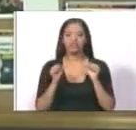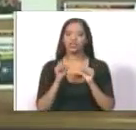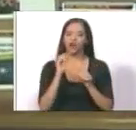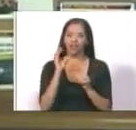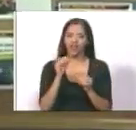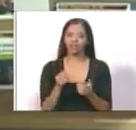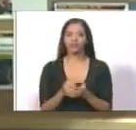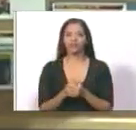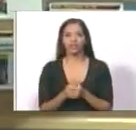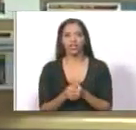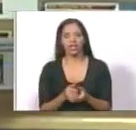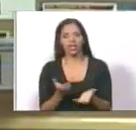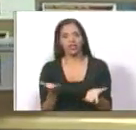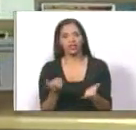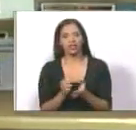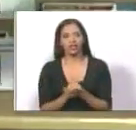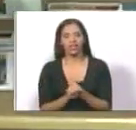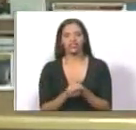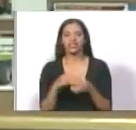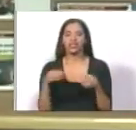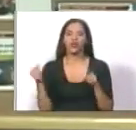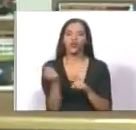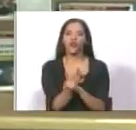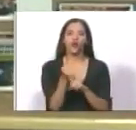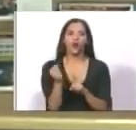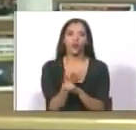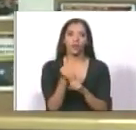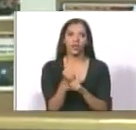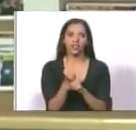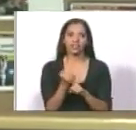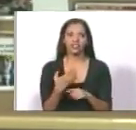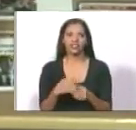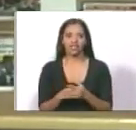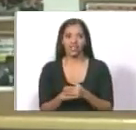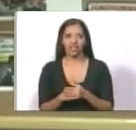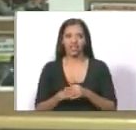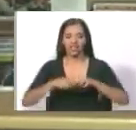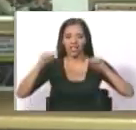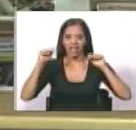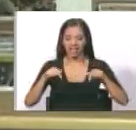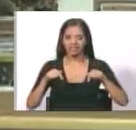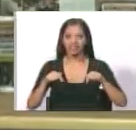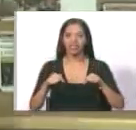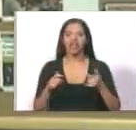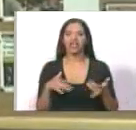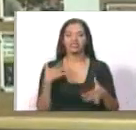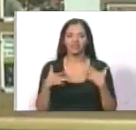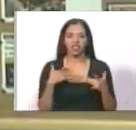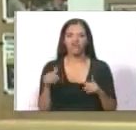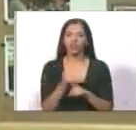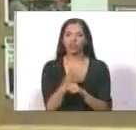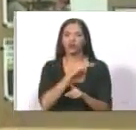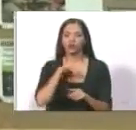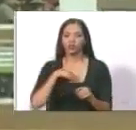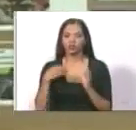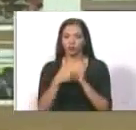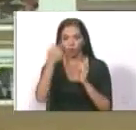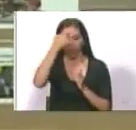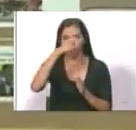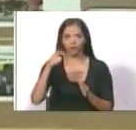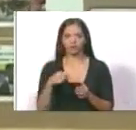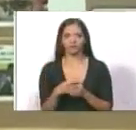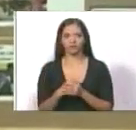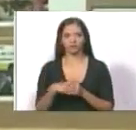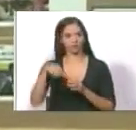compadres de este golpe, de esta intentona, de esta acción violenta contra nuestro pueblo. Voy por